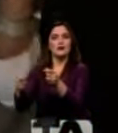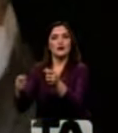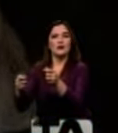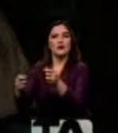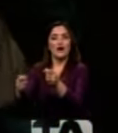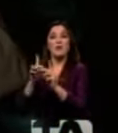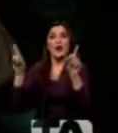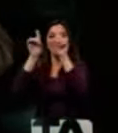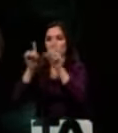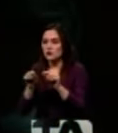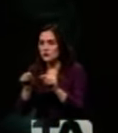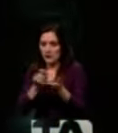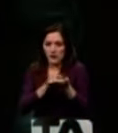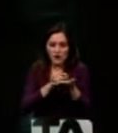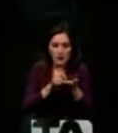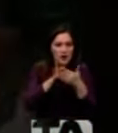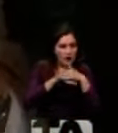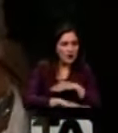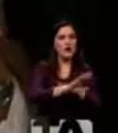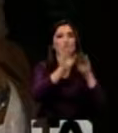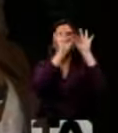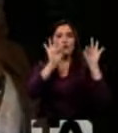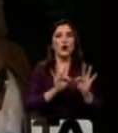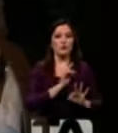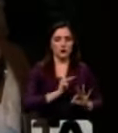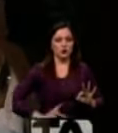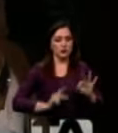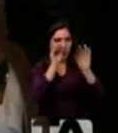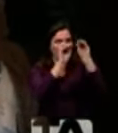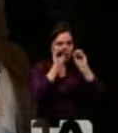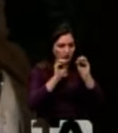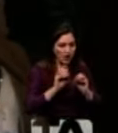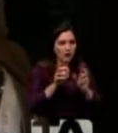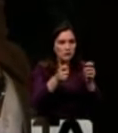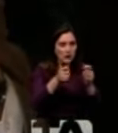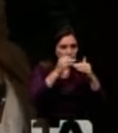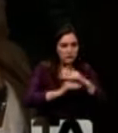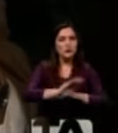extraiga los datos y le pase al formulario. Personal contratado